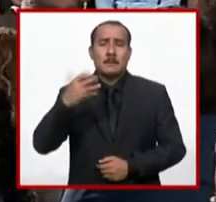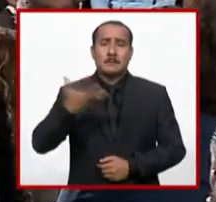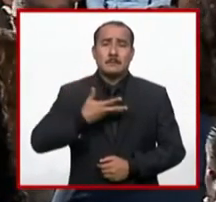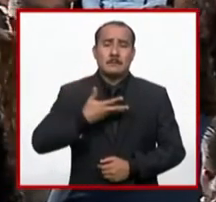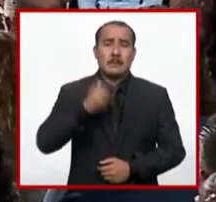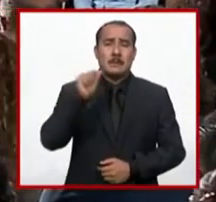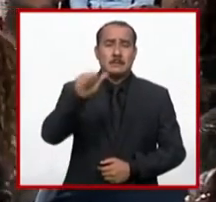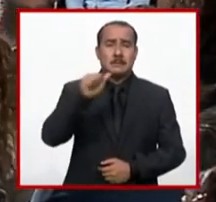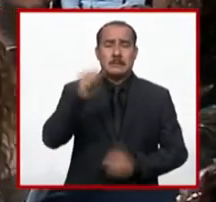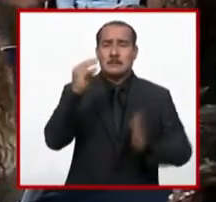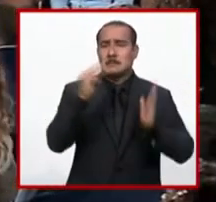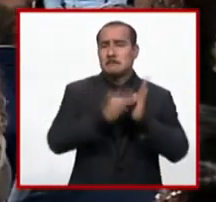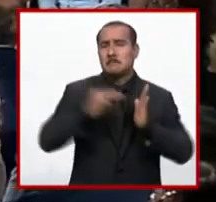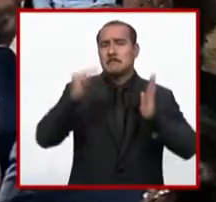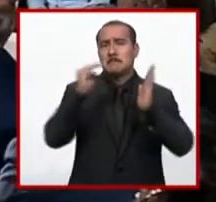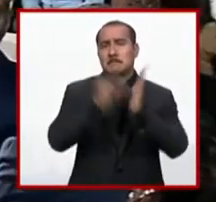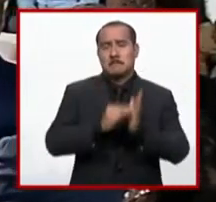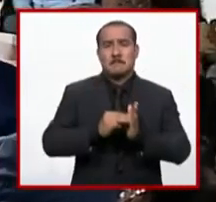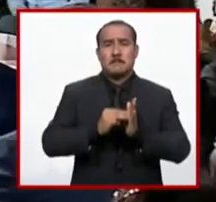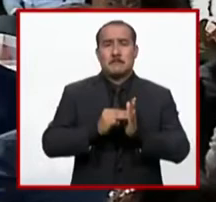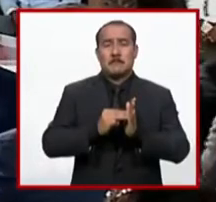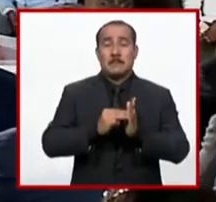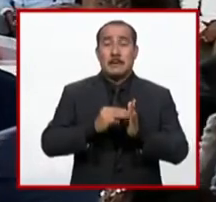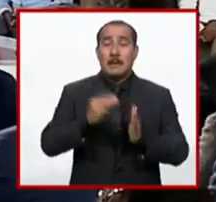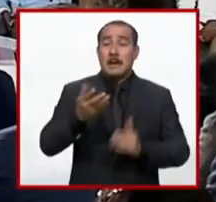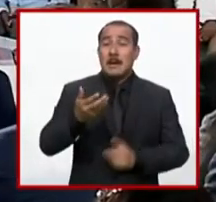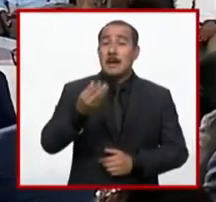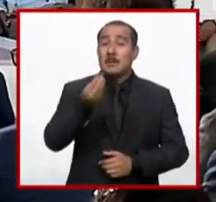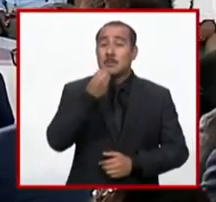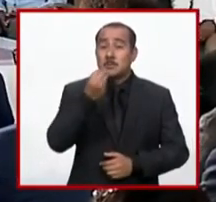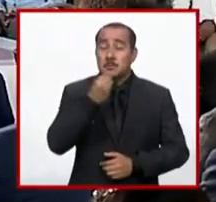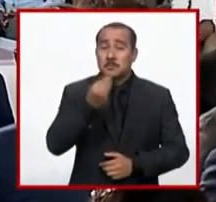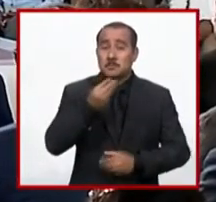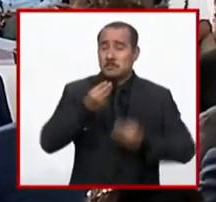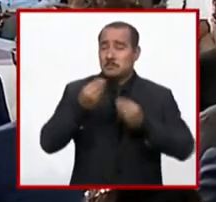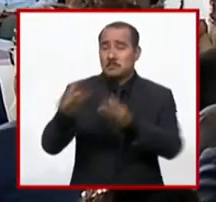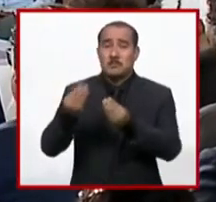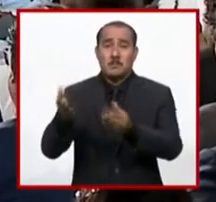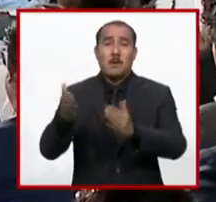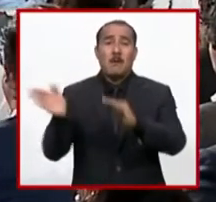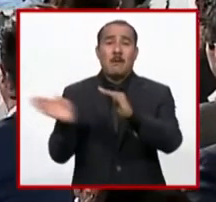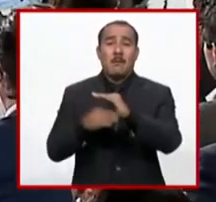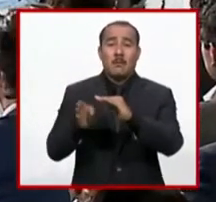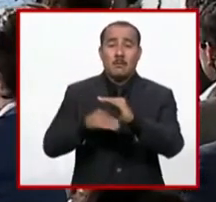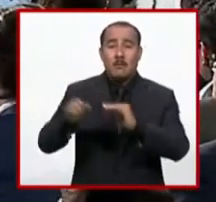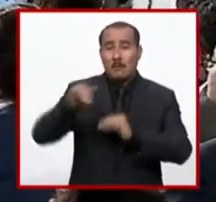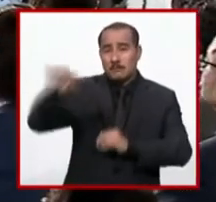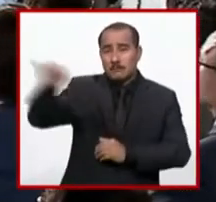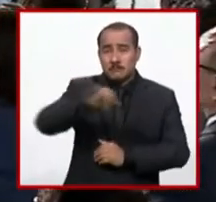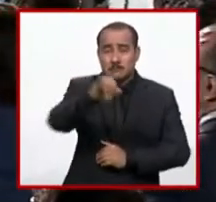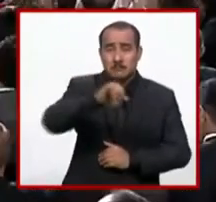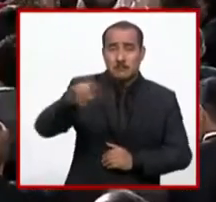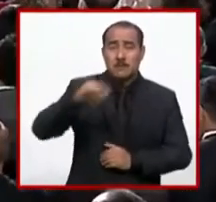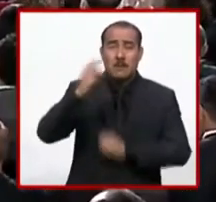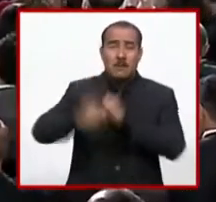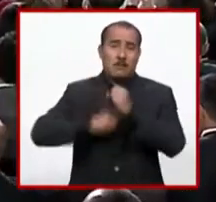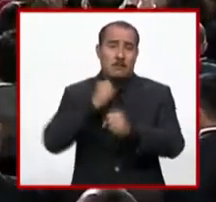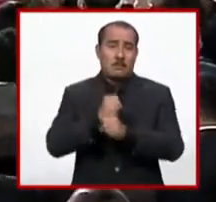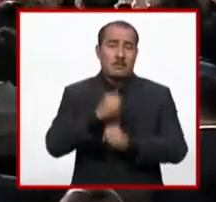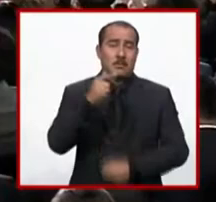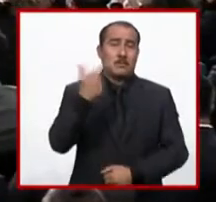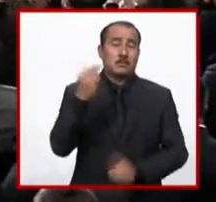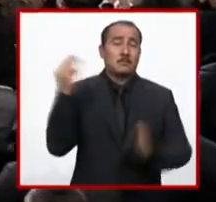millones de dotaciones de alimentos a través de sus comedores comunitarios anualmente.